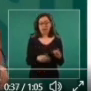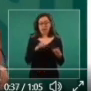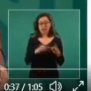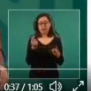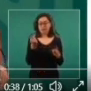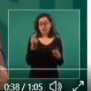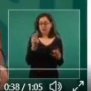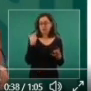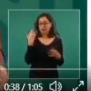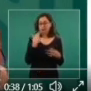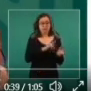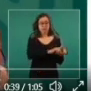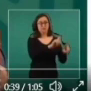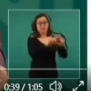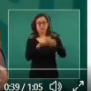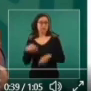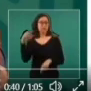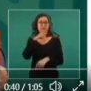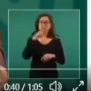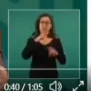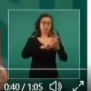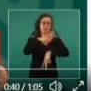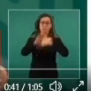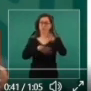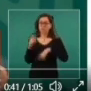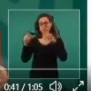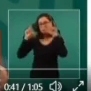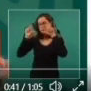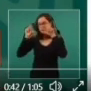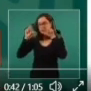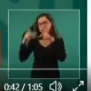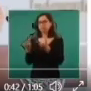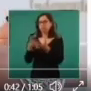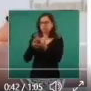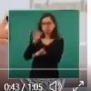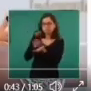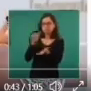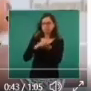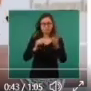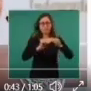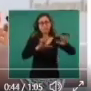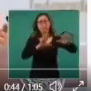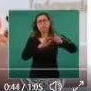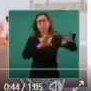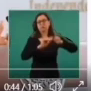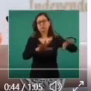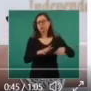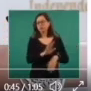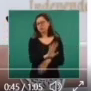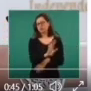las televisoras y todos hablando nada más de eso. Estoy pendiente, estoy